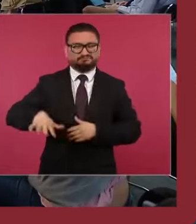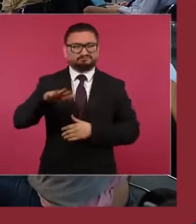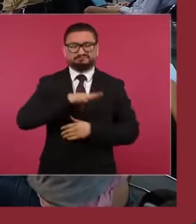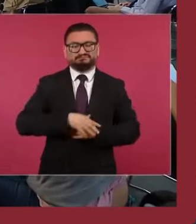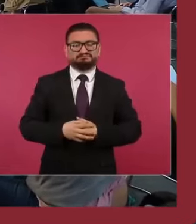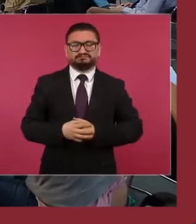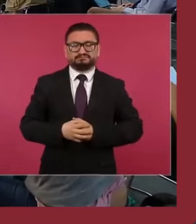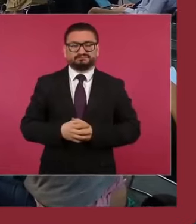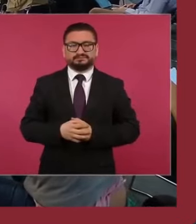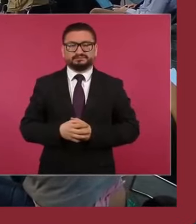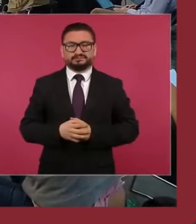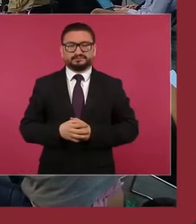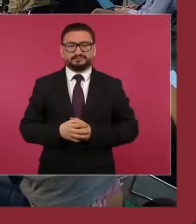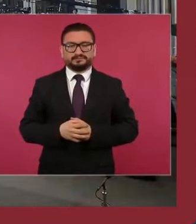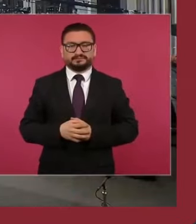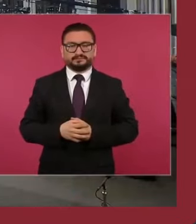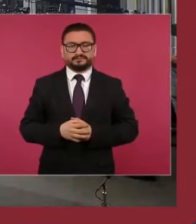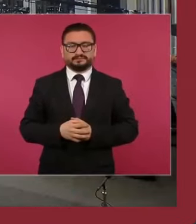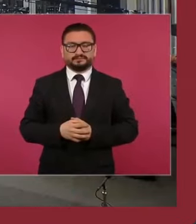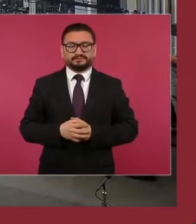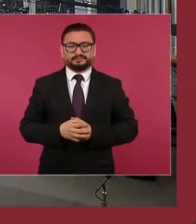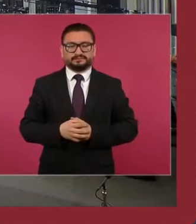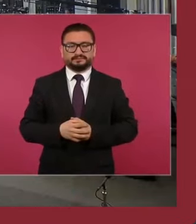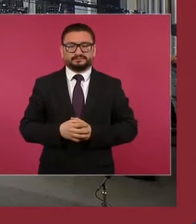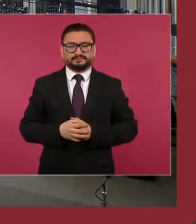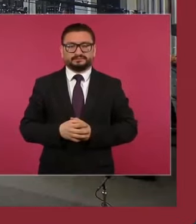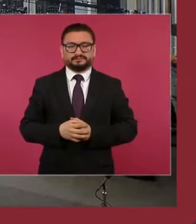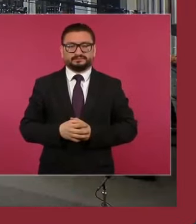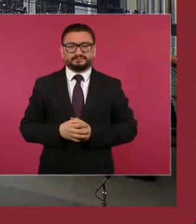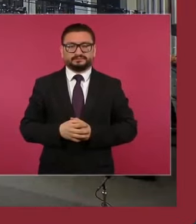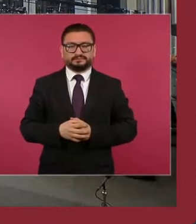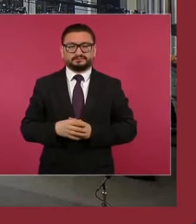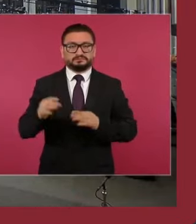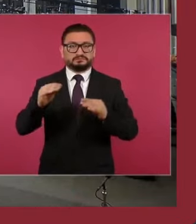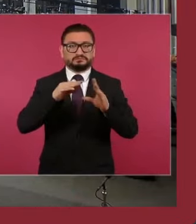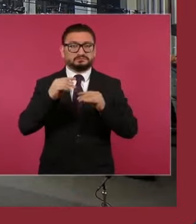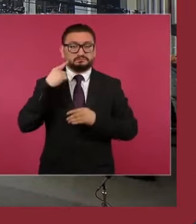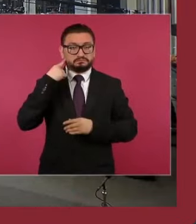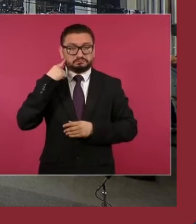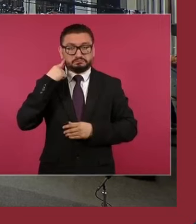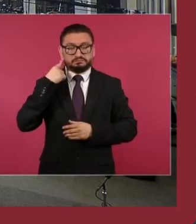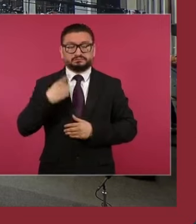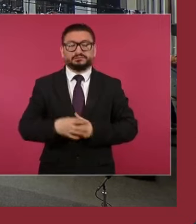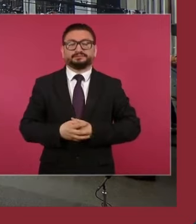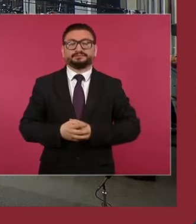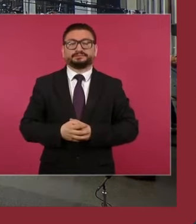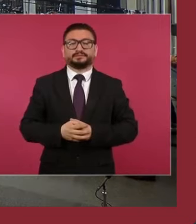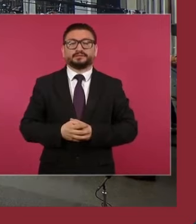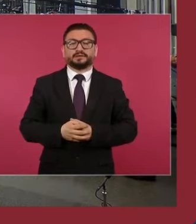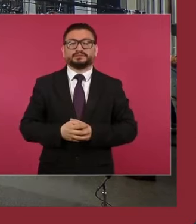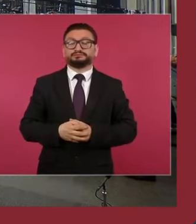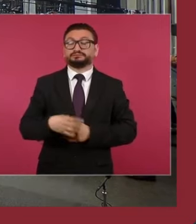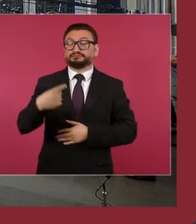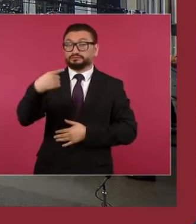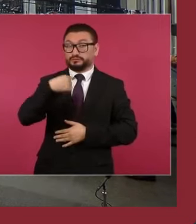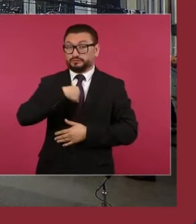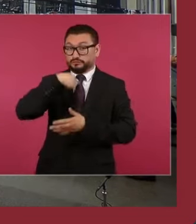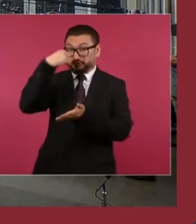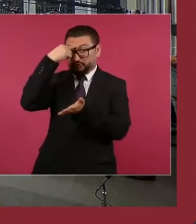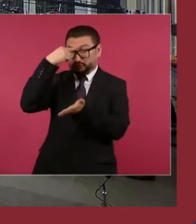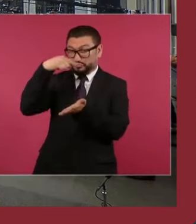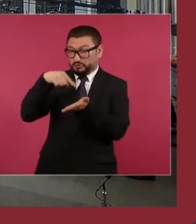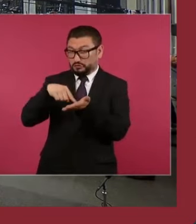llegan a decir los jueces en agosto, ¿es de carácter ya definitivo o habría otra instancia a nivel internacional? Yo creo que podría